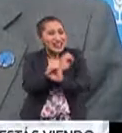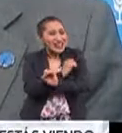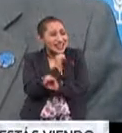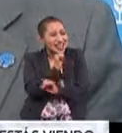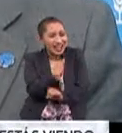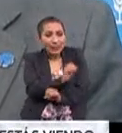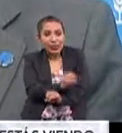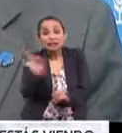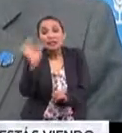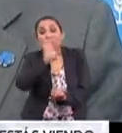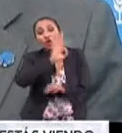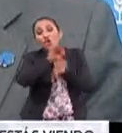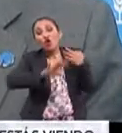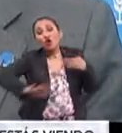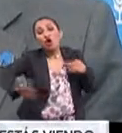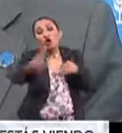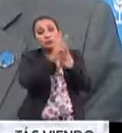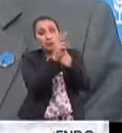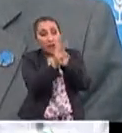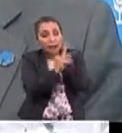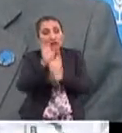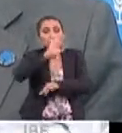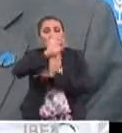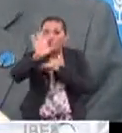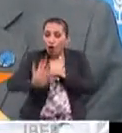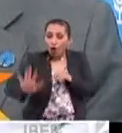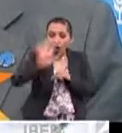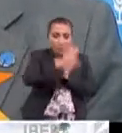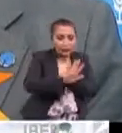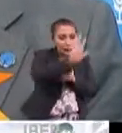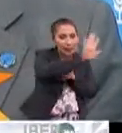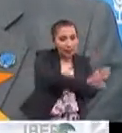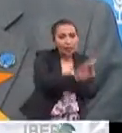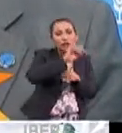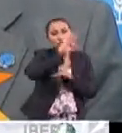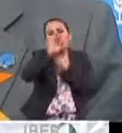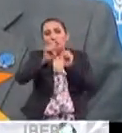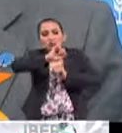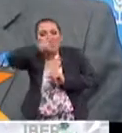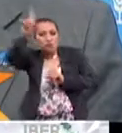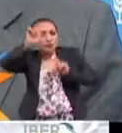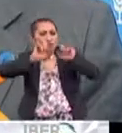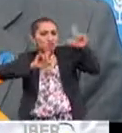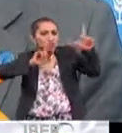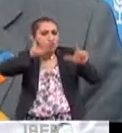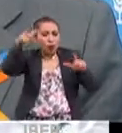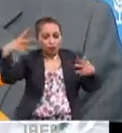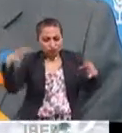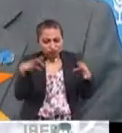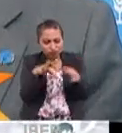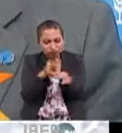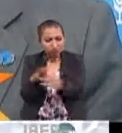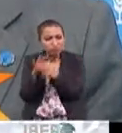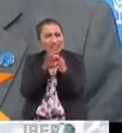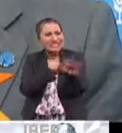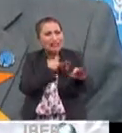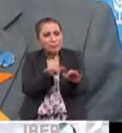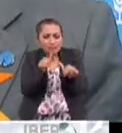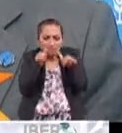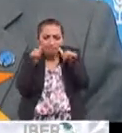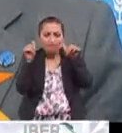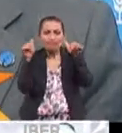las naciones, todos los continentes, todos los sectores y profesiones unimos nuestras